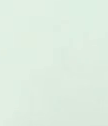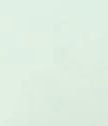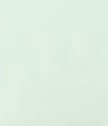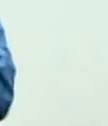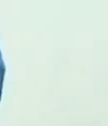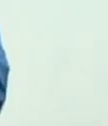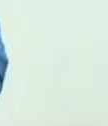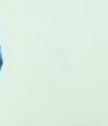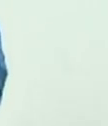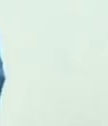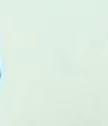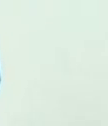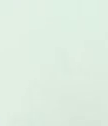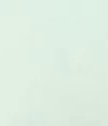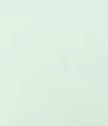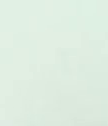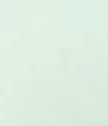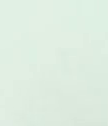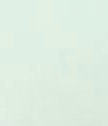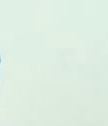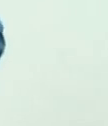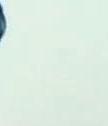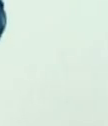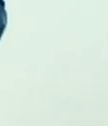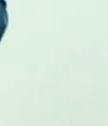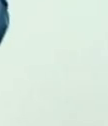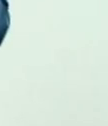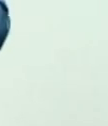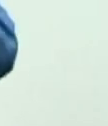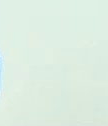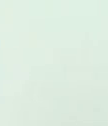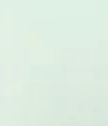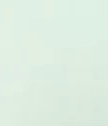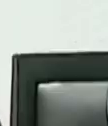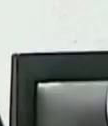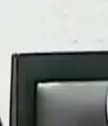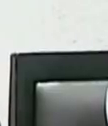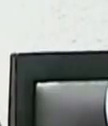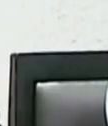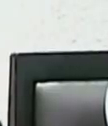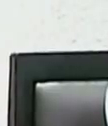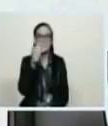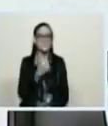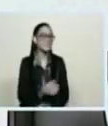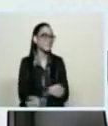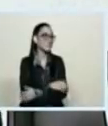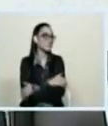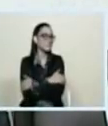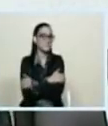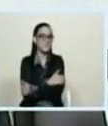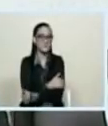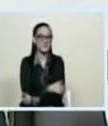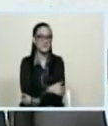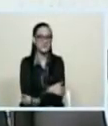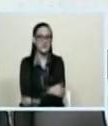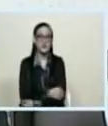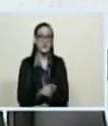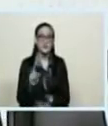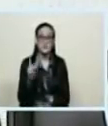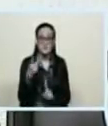que va a revolucionar la vida financiera de Venezuela. Pedro, por favor. Sí, buenas tardes, presidente. Bueno,